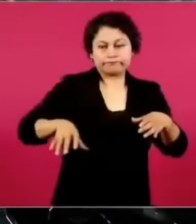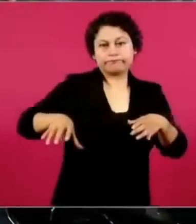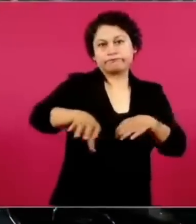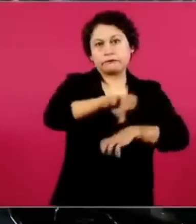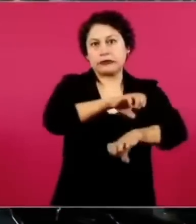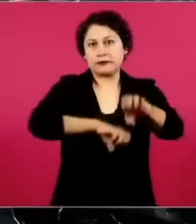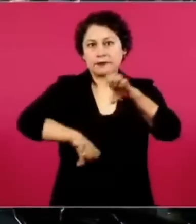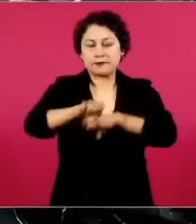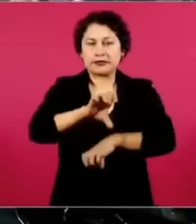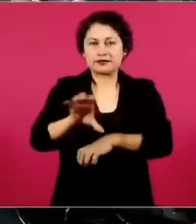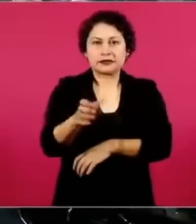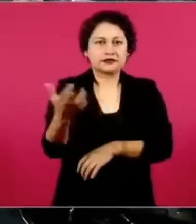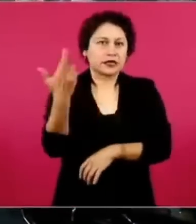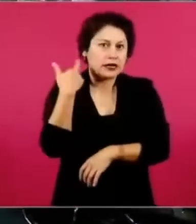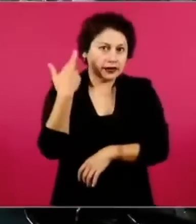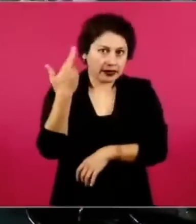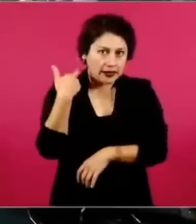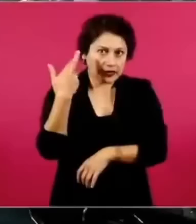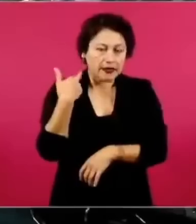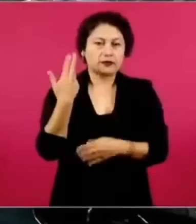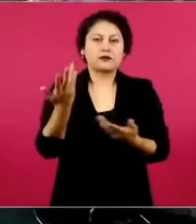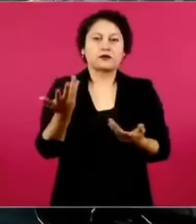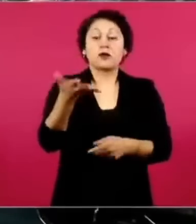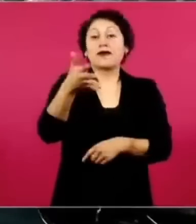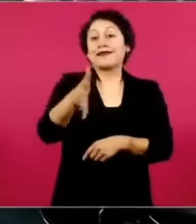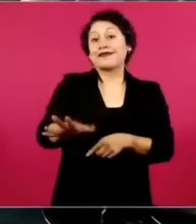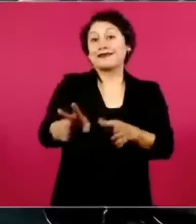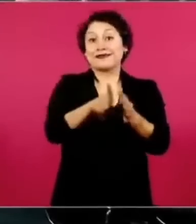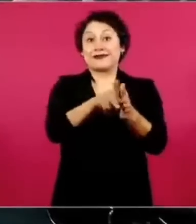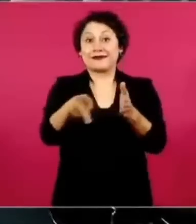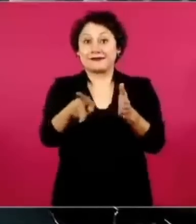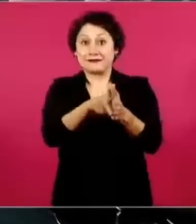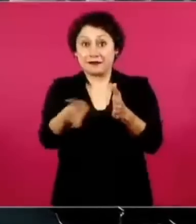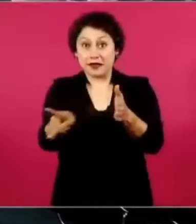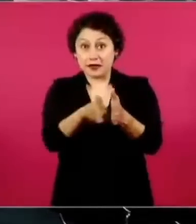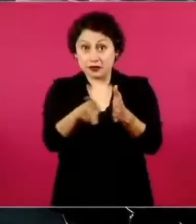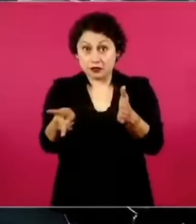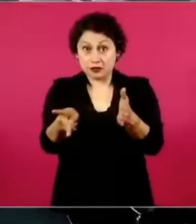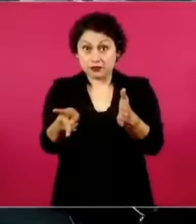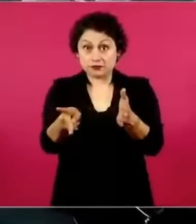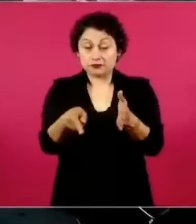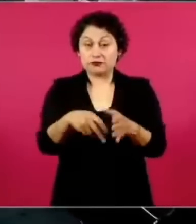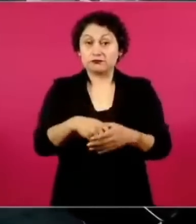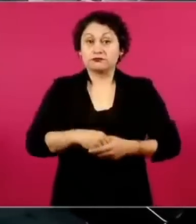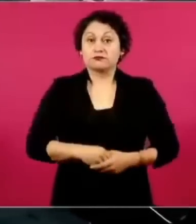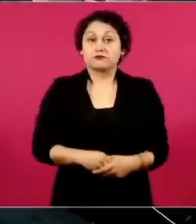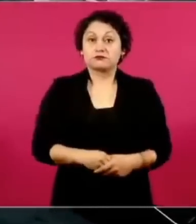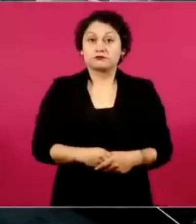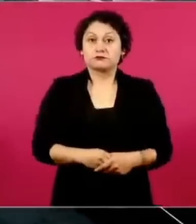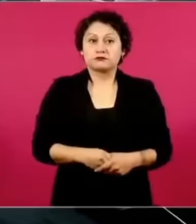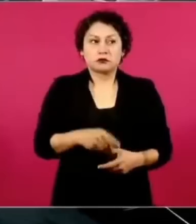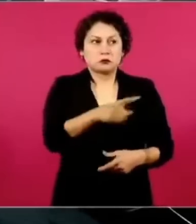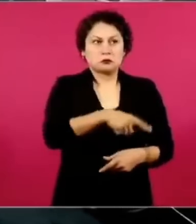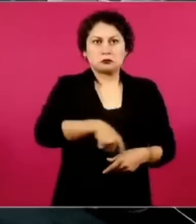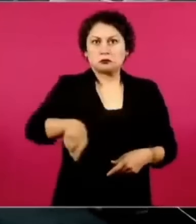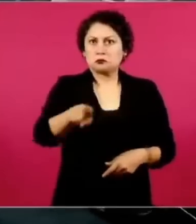y 10 periódicos los que tenían el control, y